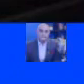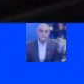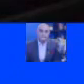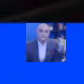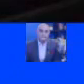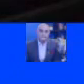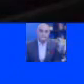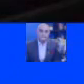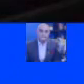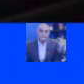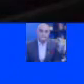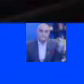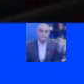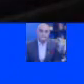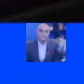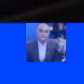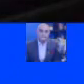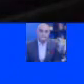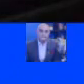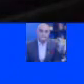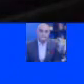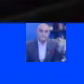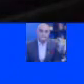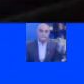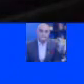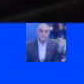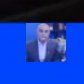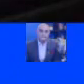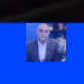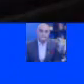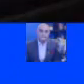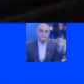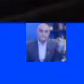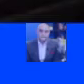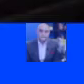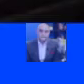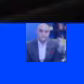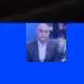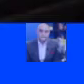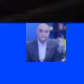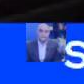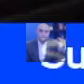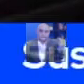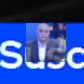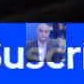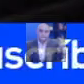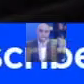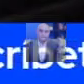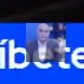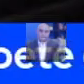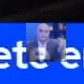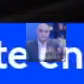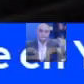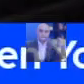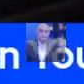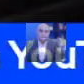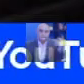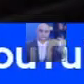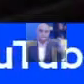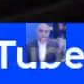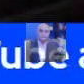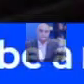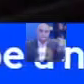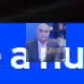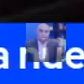que precedieron a esta de Los Ángeles, una en Panamá y otra en Cuba. Lo que tú mencionabas, cuando Barack Obama